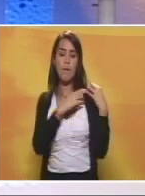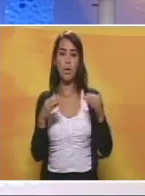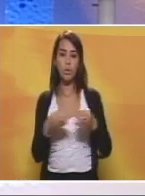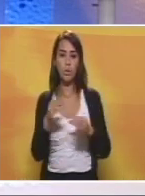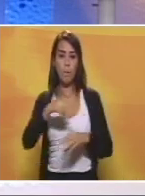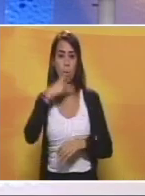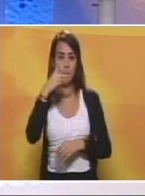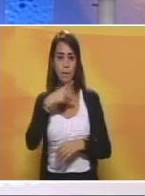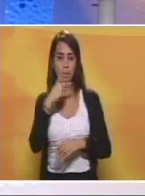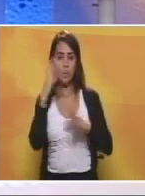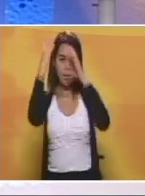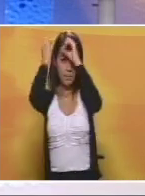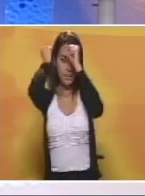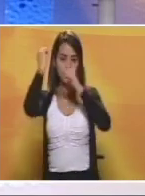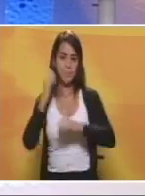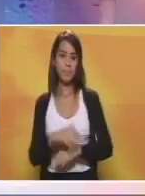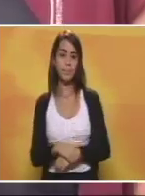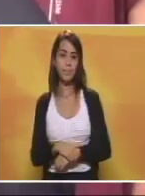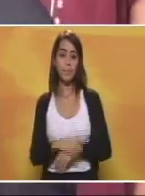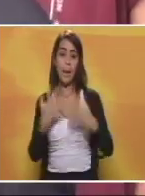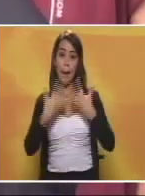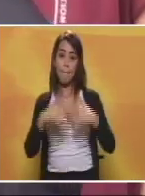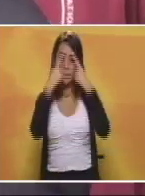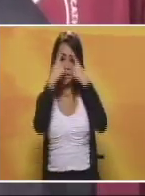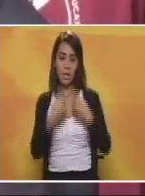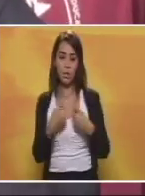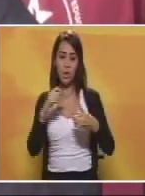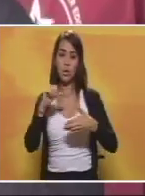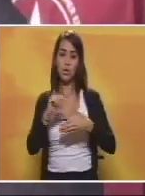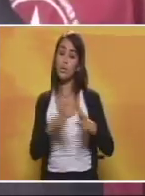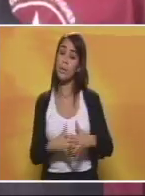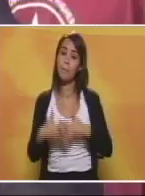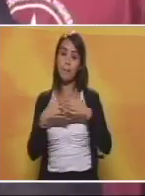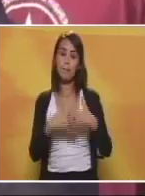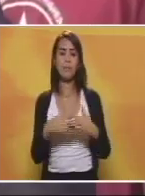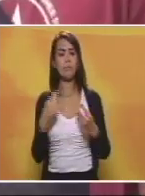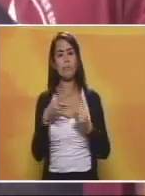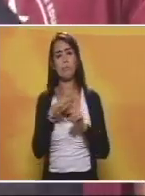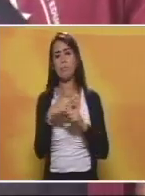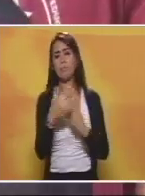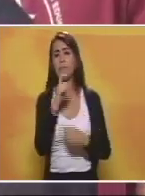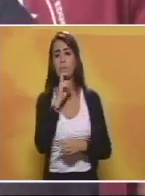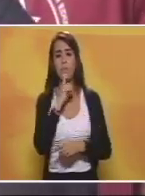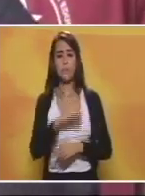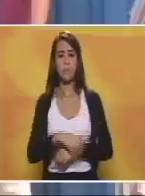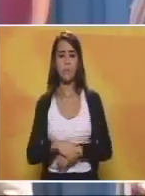política de la embajada el funcionario norteamericano calificó de delicada la situación